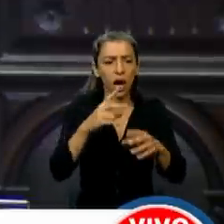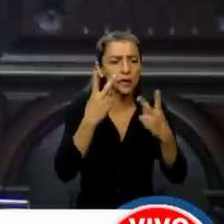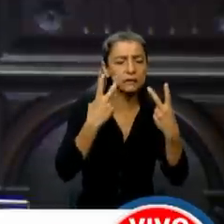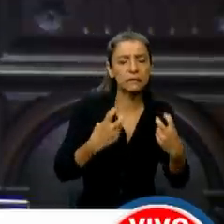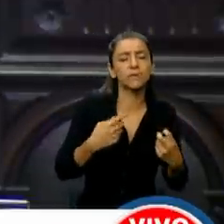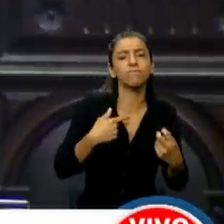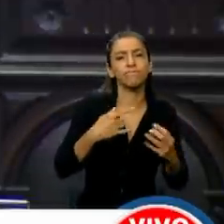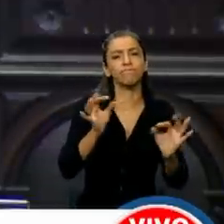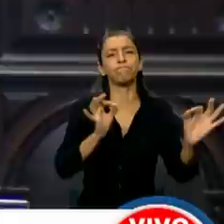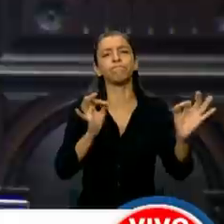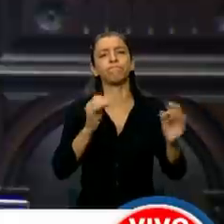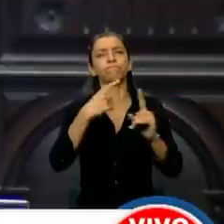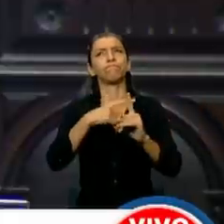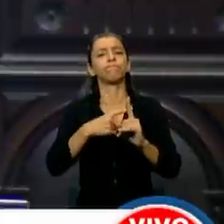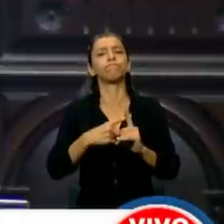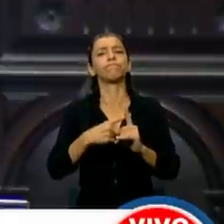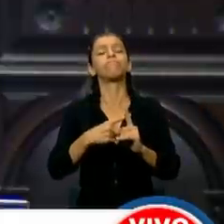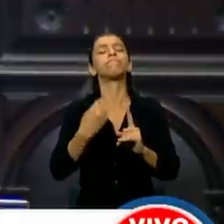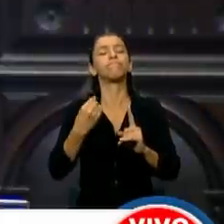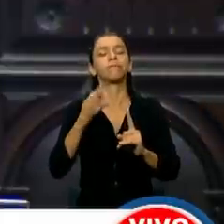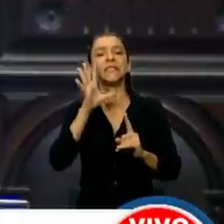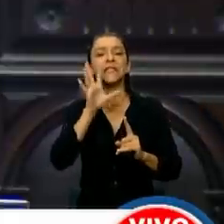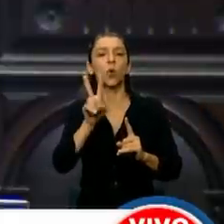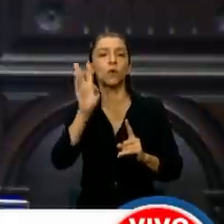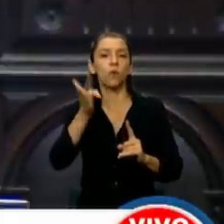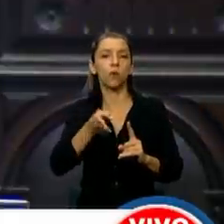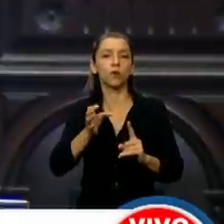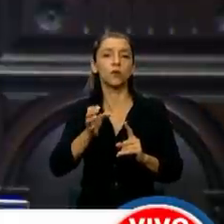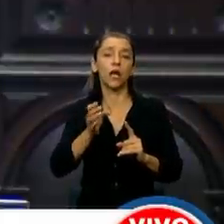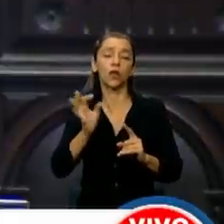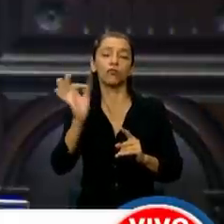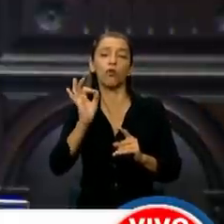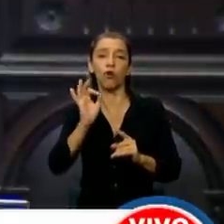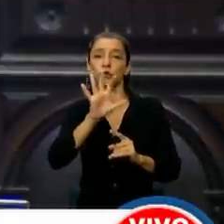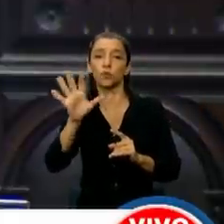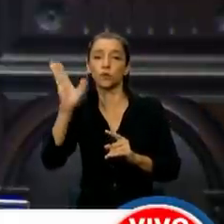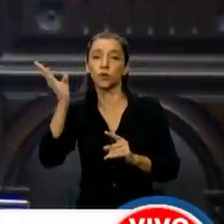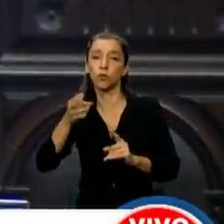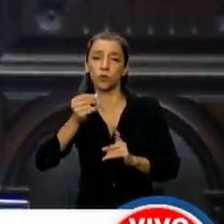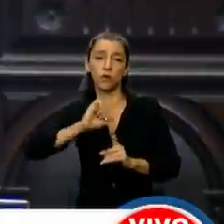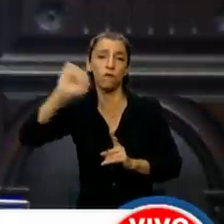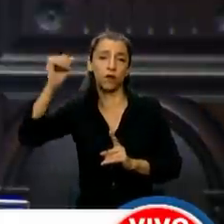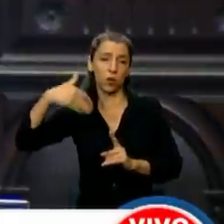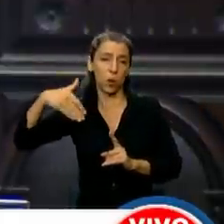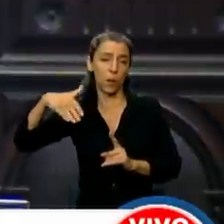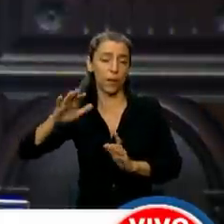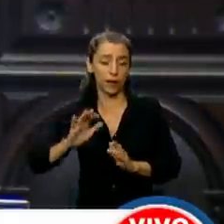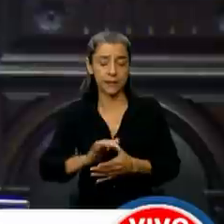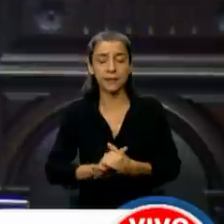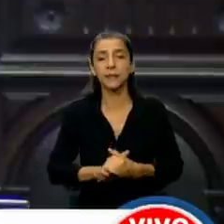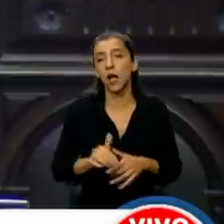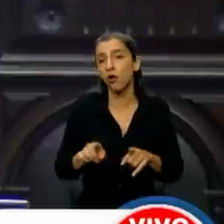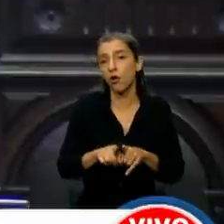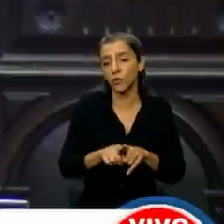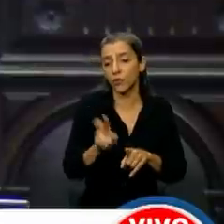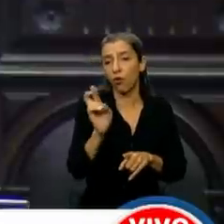del 52% de algunos del 55 por ciento igual manera pasa con el valor del dólar